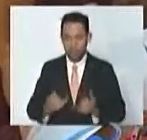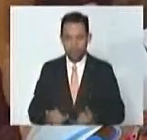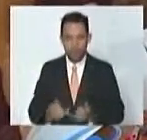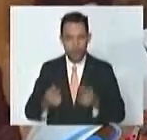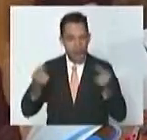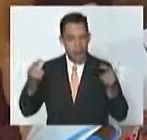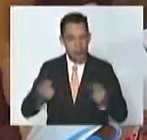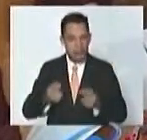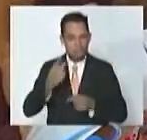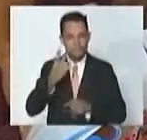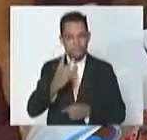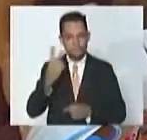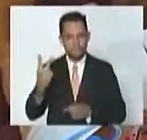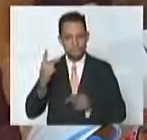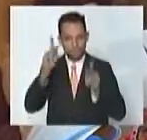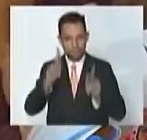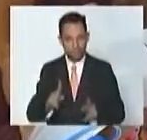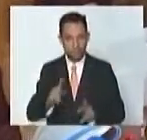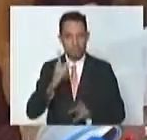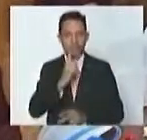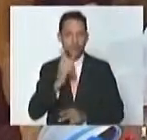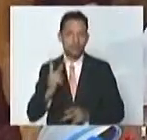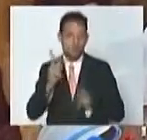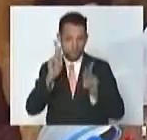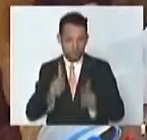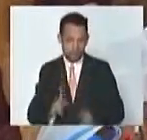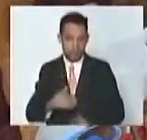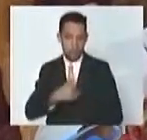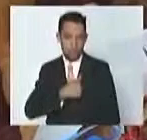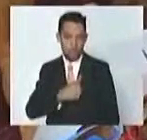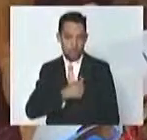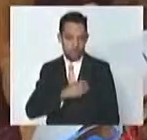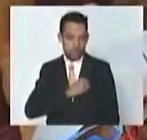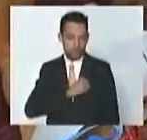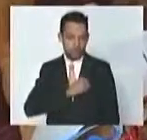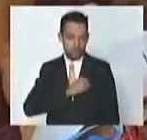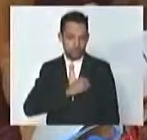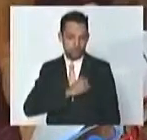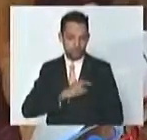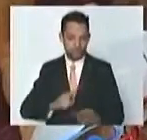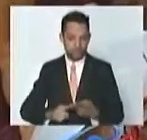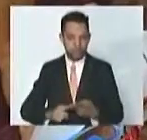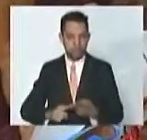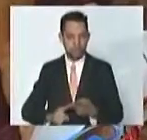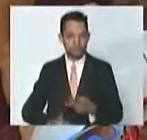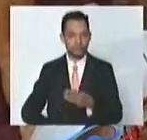22 profesionales. Ahora estamos con cardiología y